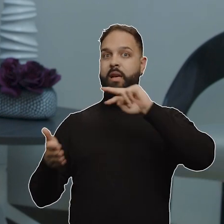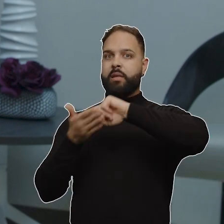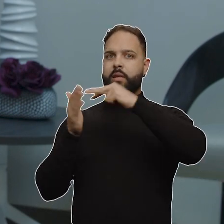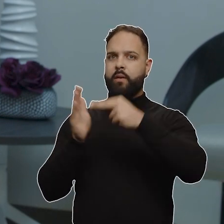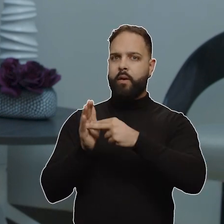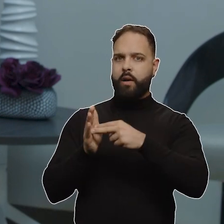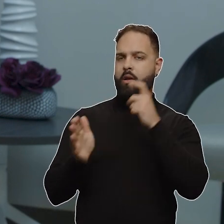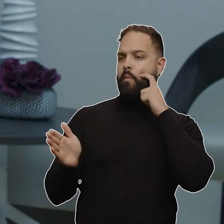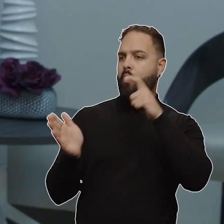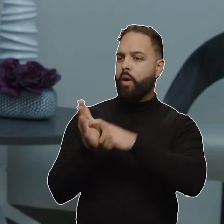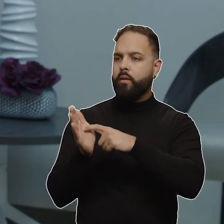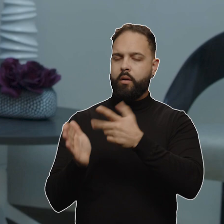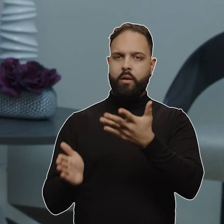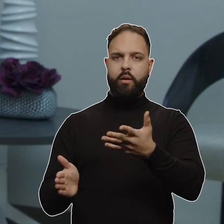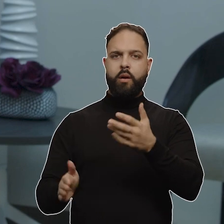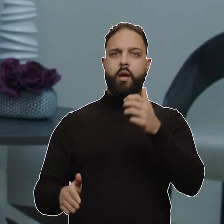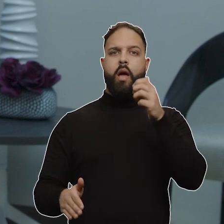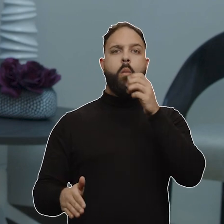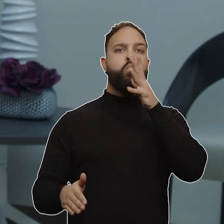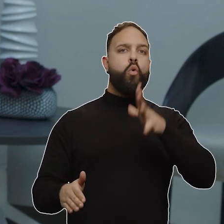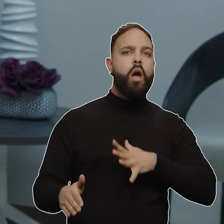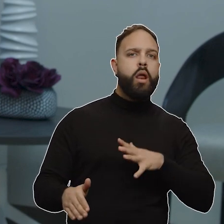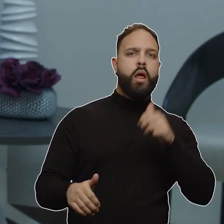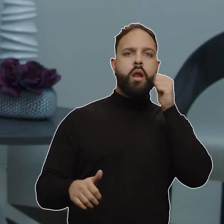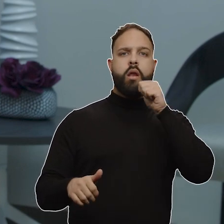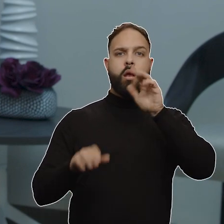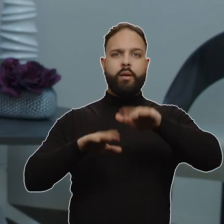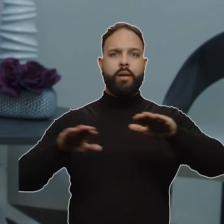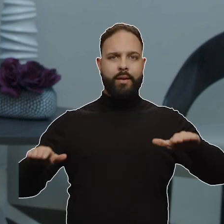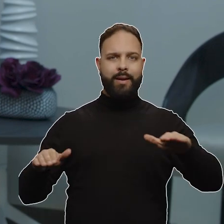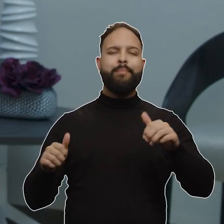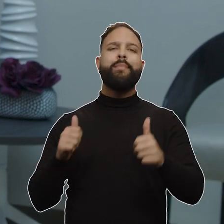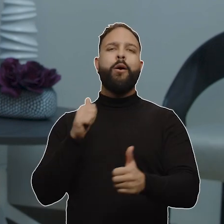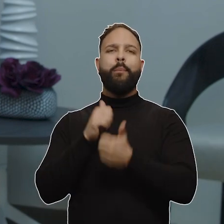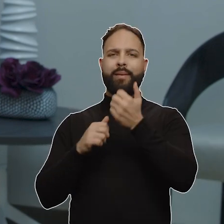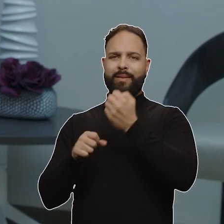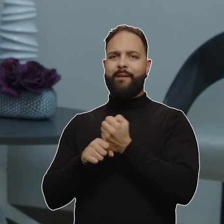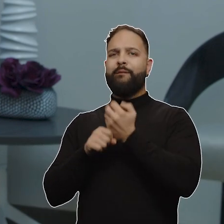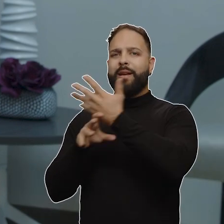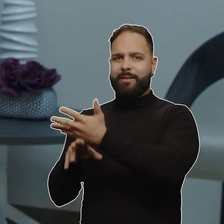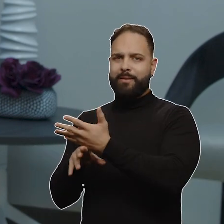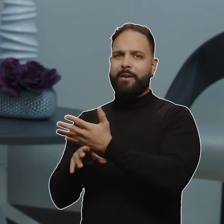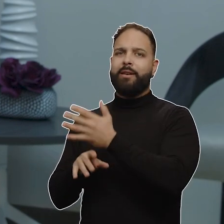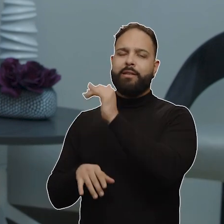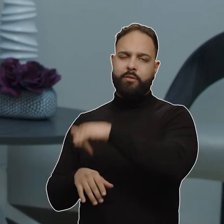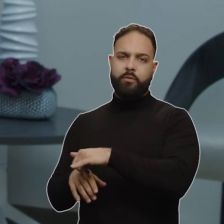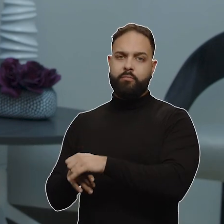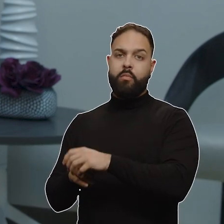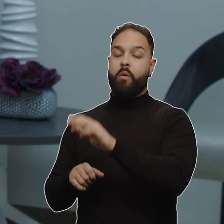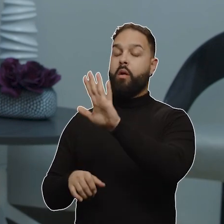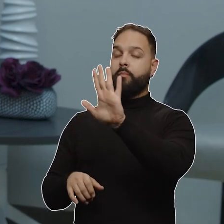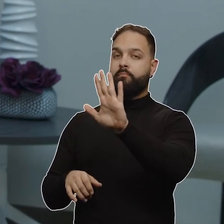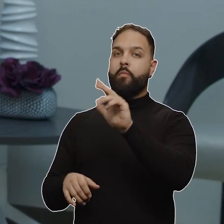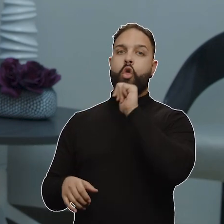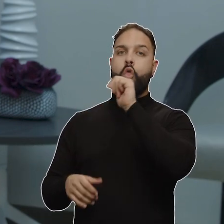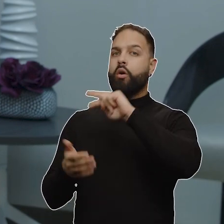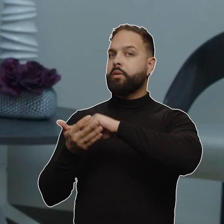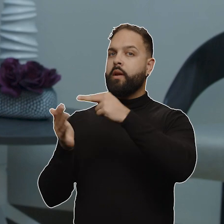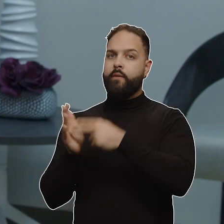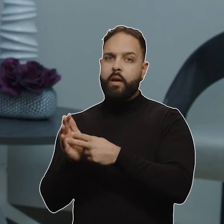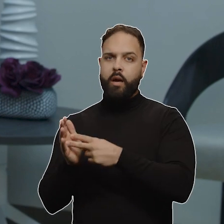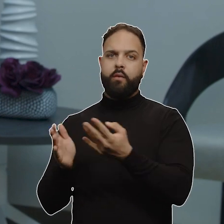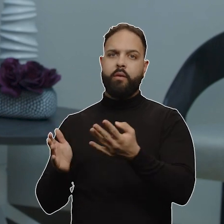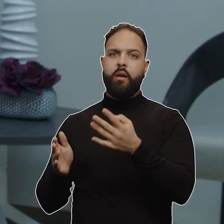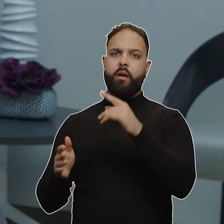en efecto, se observa que las mujeres y las niñas están en una posición de vulneración. Esto no quiere